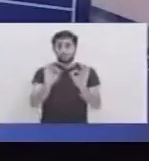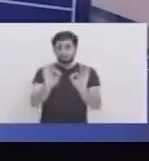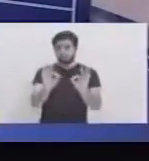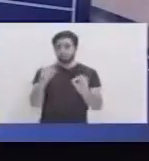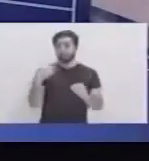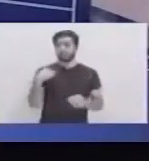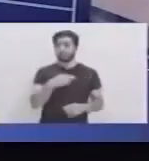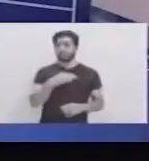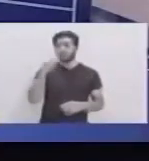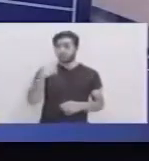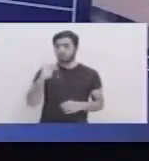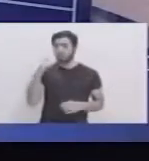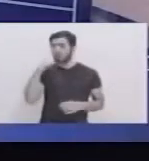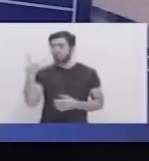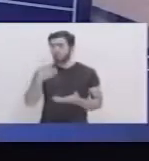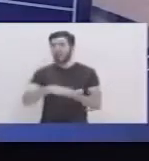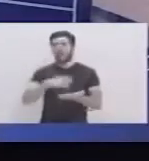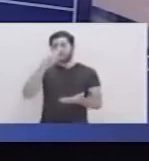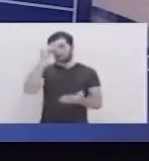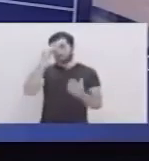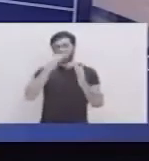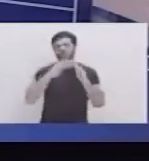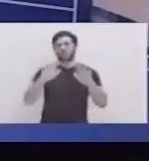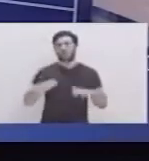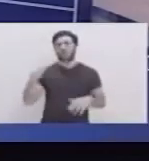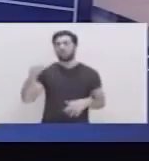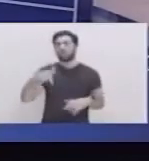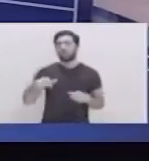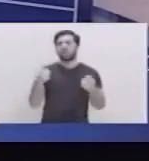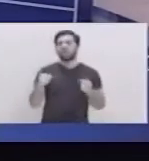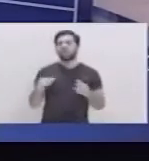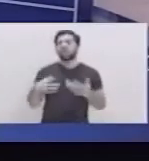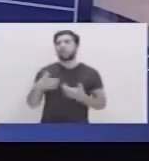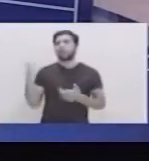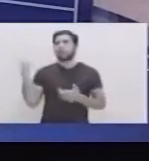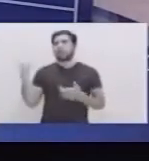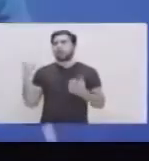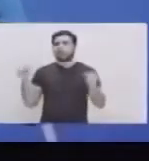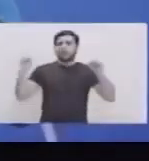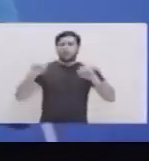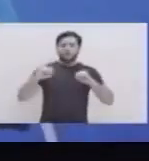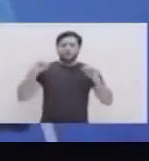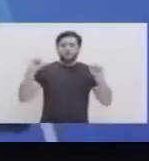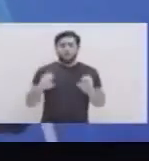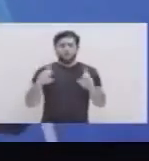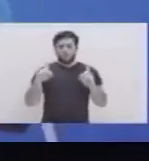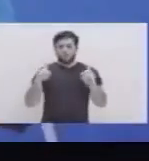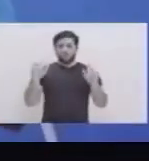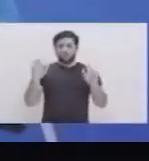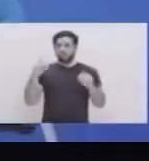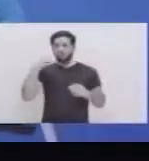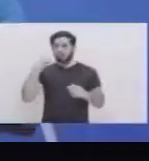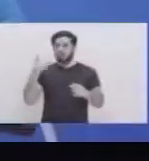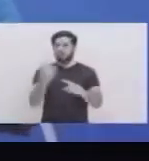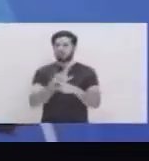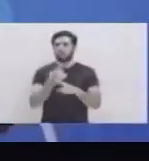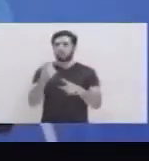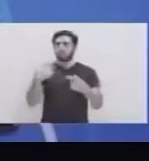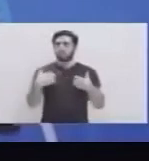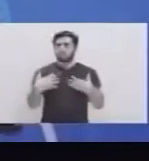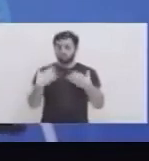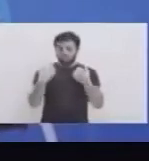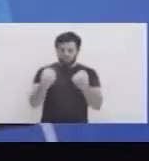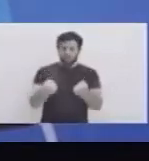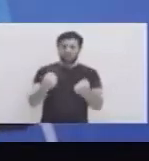Bien, chicos, nos encontramos en el segmento Aprendo en Casa. El día de hoy vamos a hacer lo que es un condicionamiento físico donde vamos a ejecutar